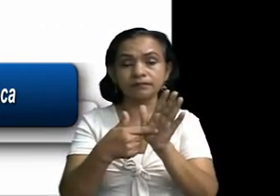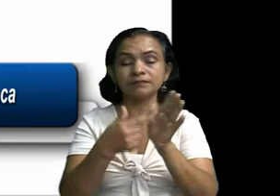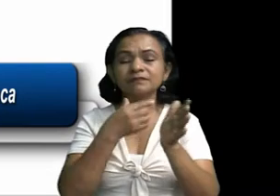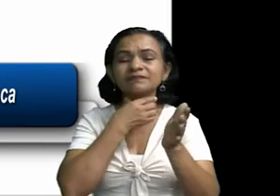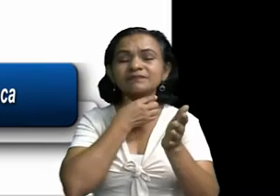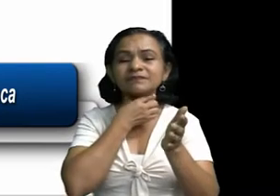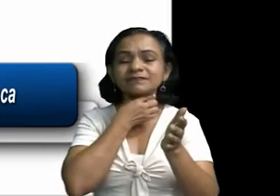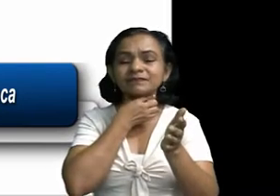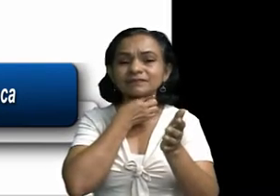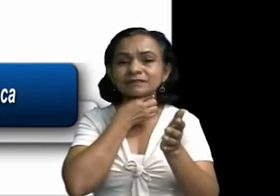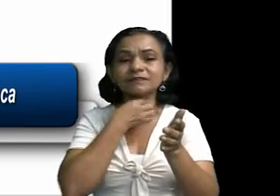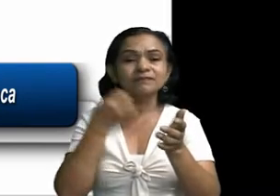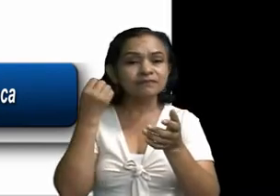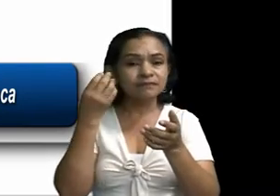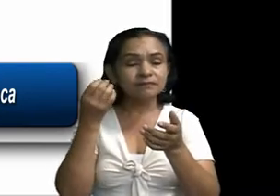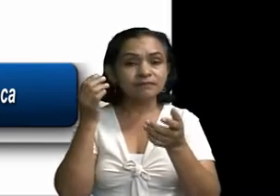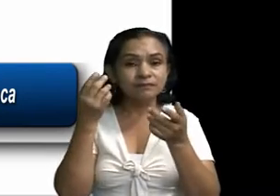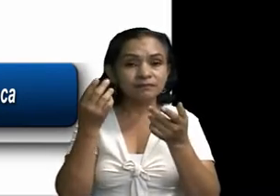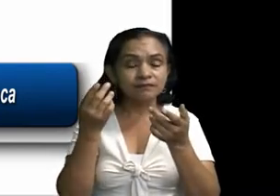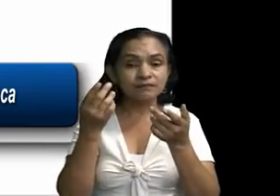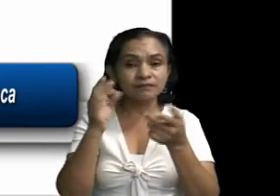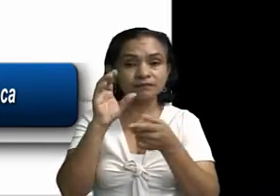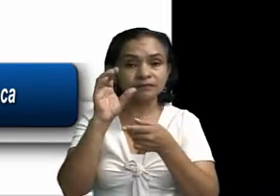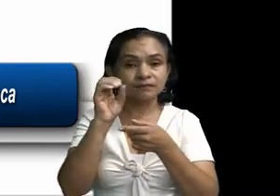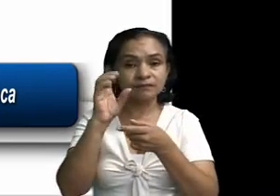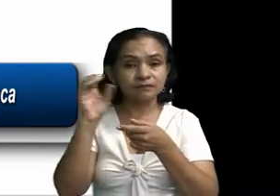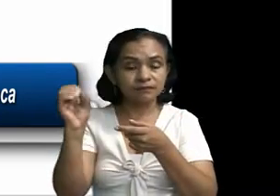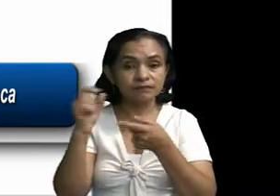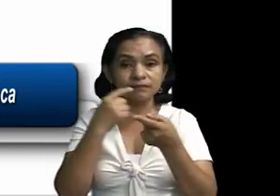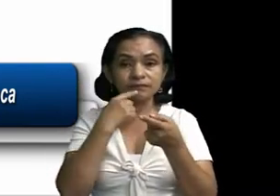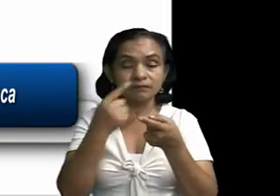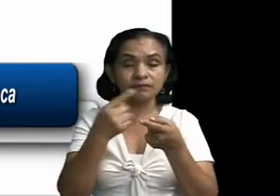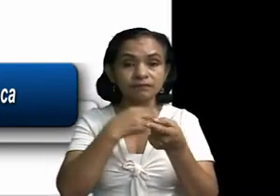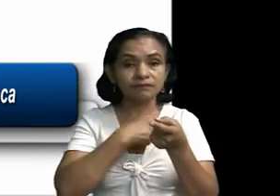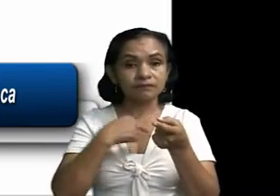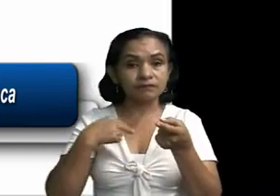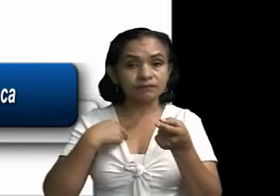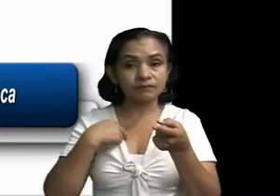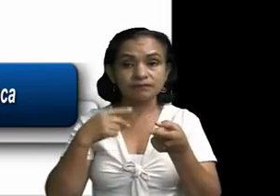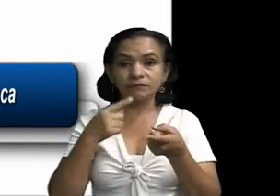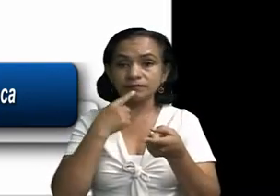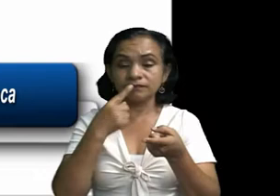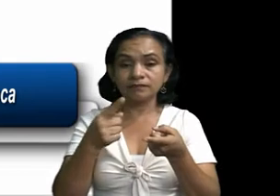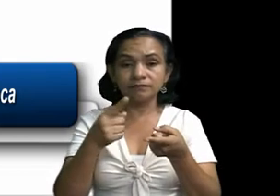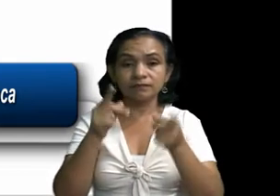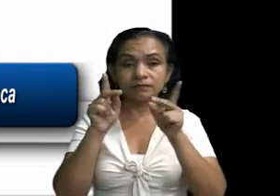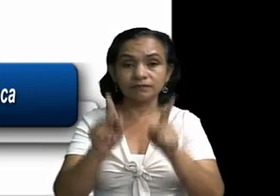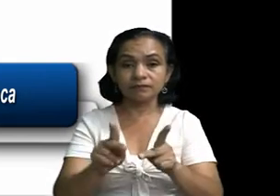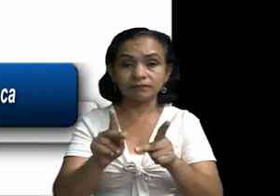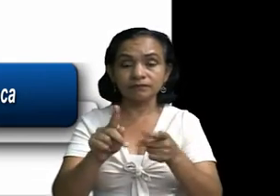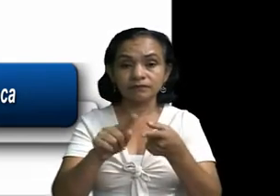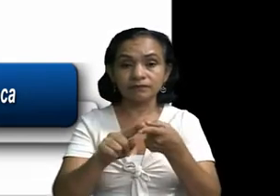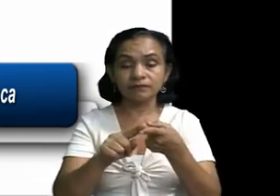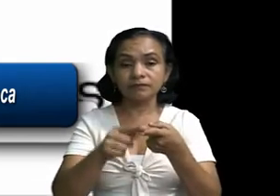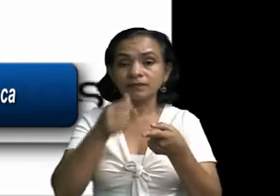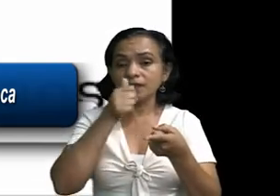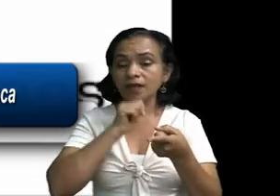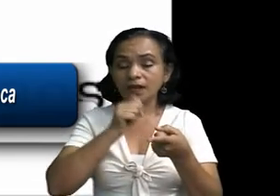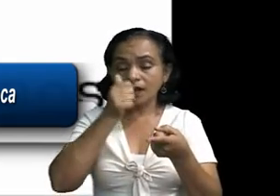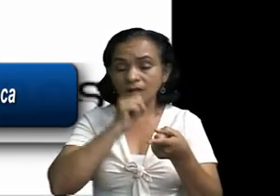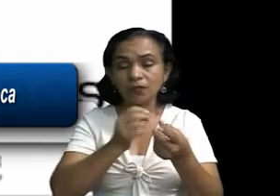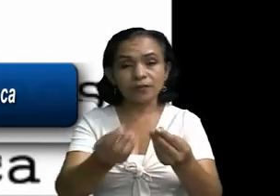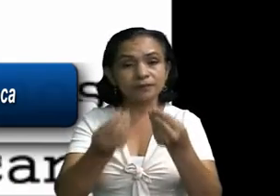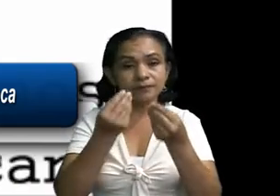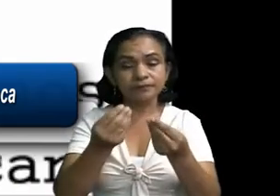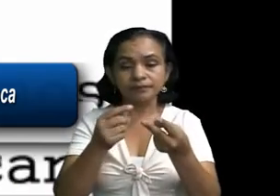faringoamigdalitis y la faringoamigdalitis sospecho que es por estreptococo, entonces ¿qué tengo que hacer? Tengo que decirle al paciente, tiene que tomar abundante líquido,